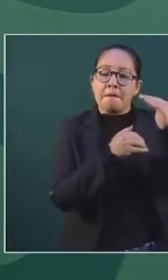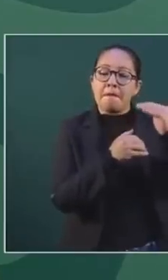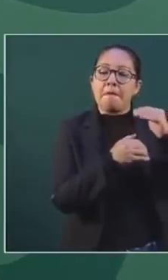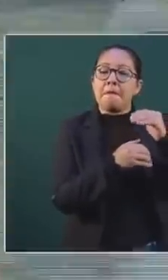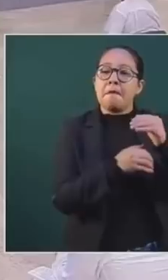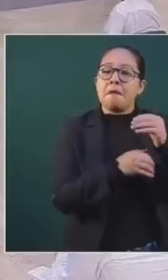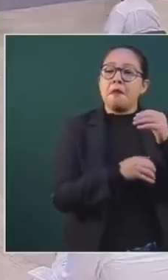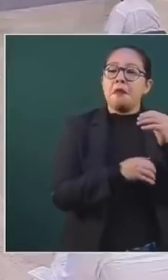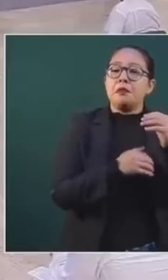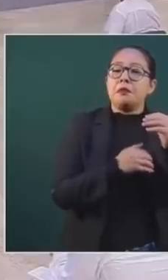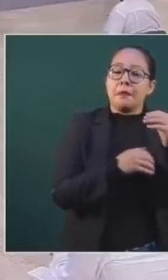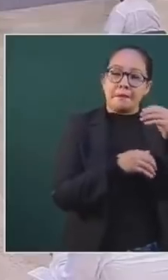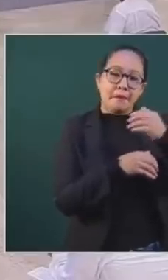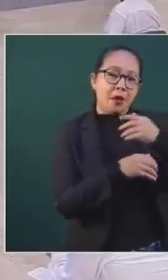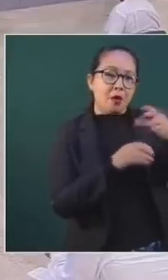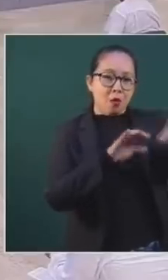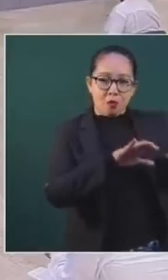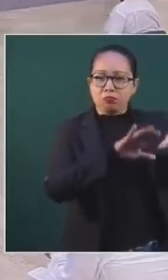mensuales,